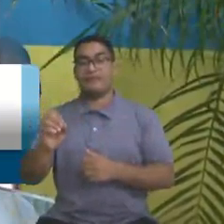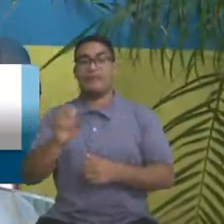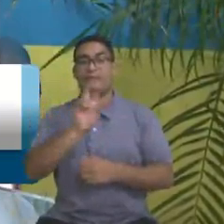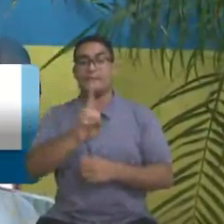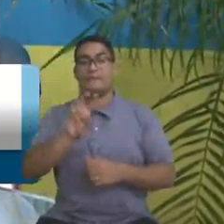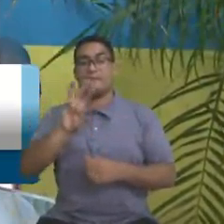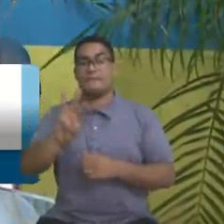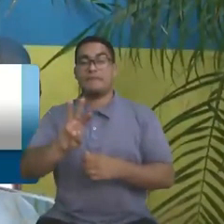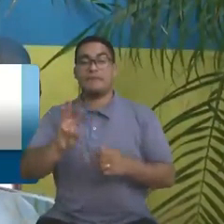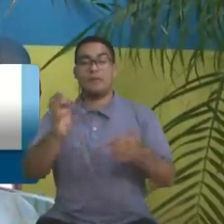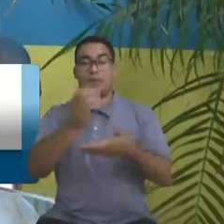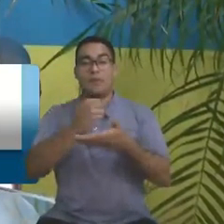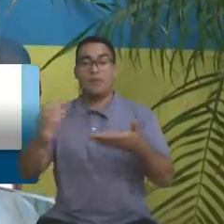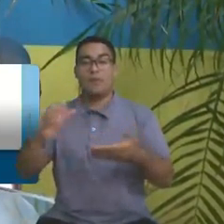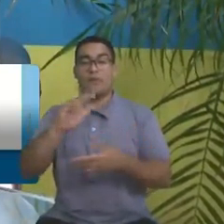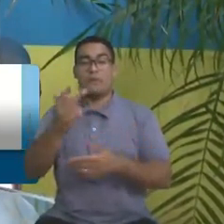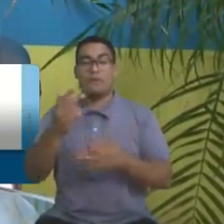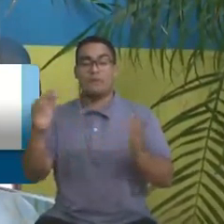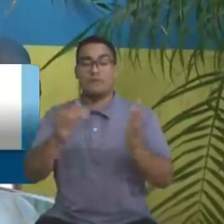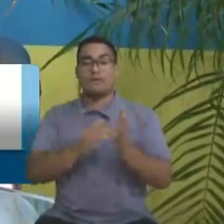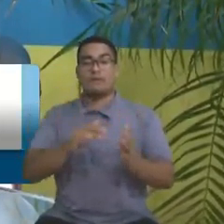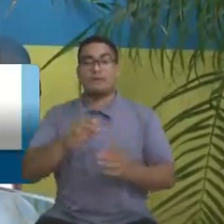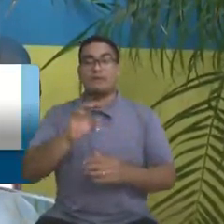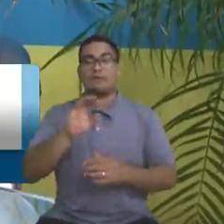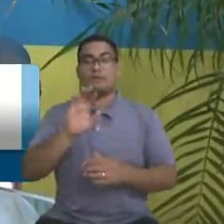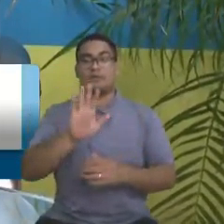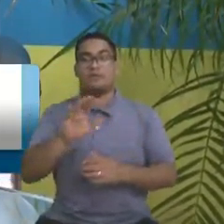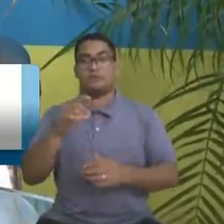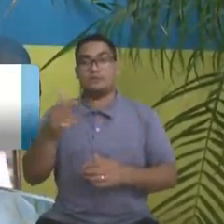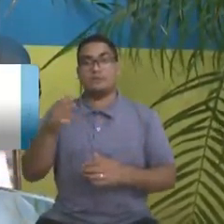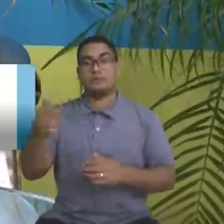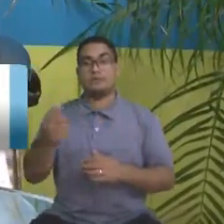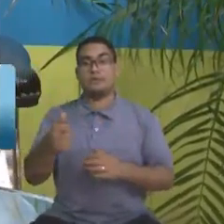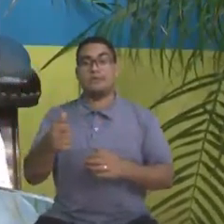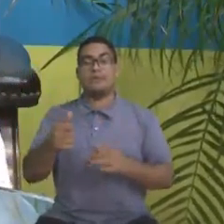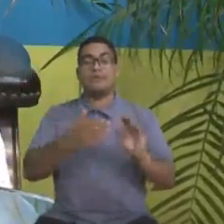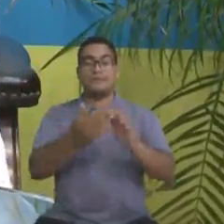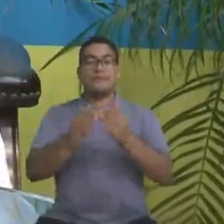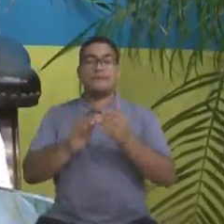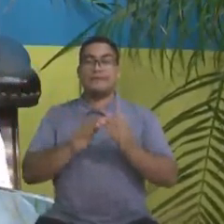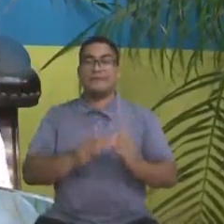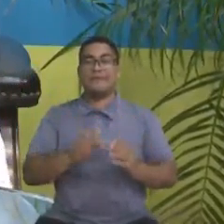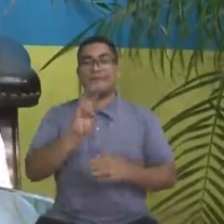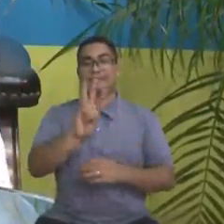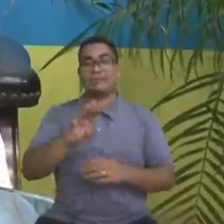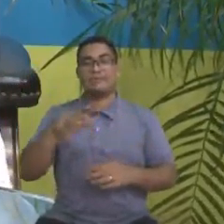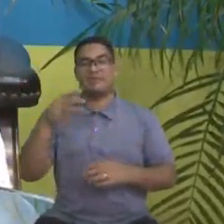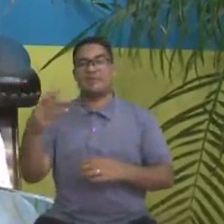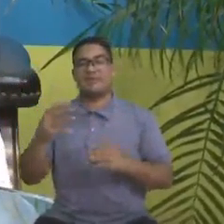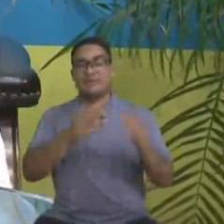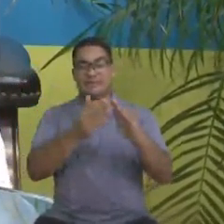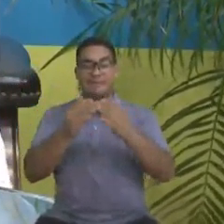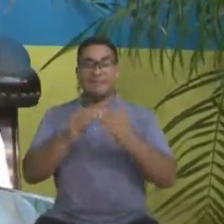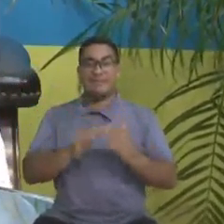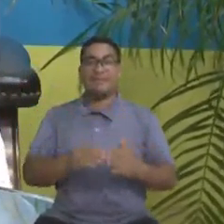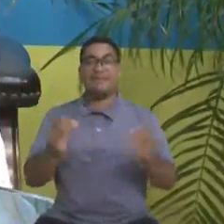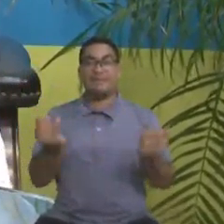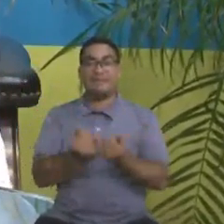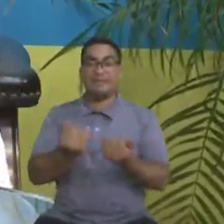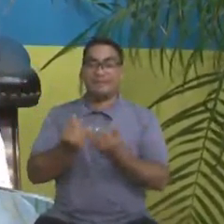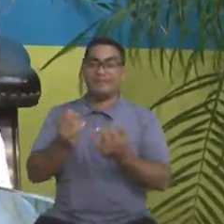133.692 niños. Eso es aparte. De los cuales el Distrito 4, Centro de Salud Francisco Buitrago,